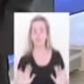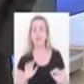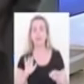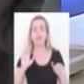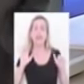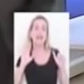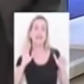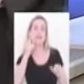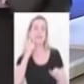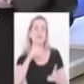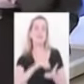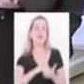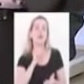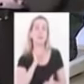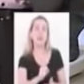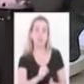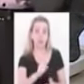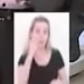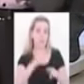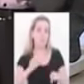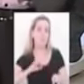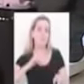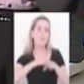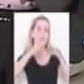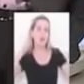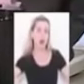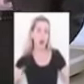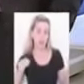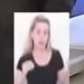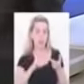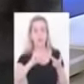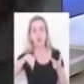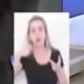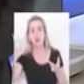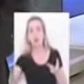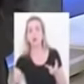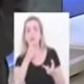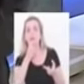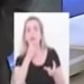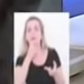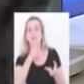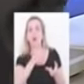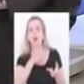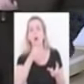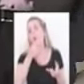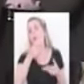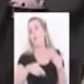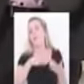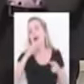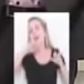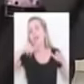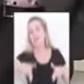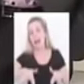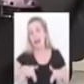no se destinan casi frente es uno de los planes que todavía están vigentes y hay otros planes que por supuesto se fueron cambiando por planes que